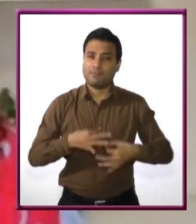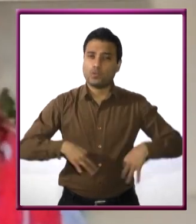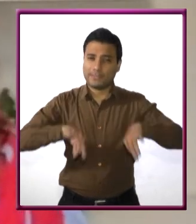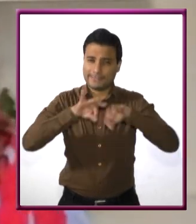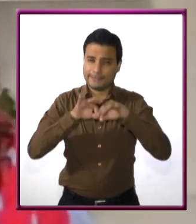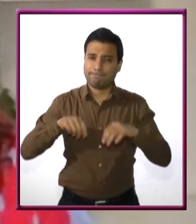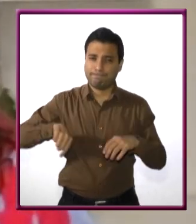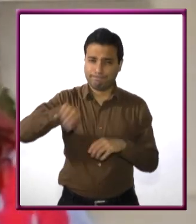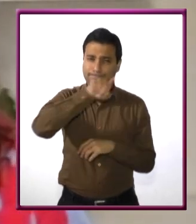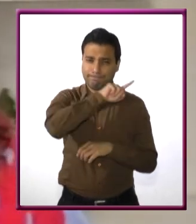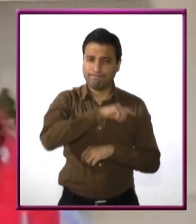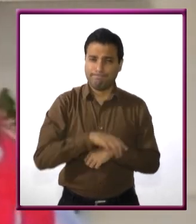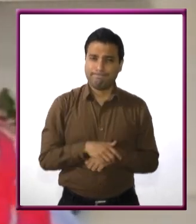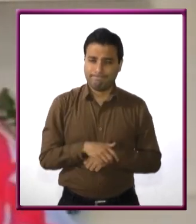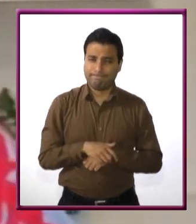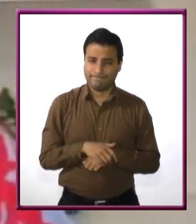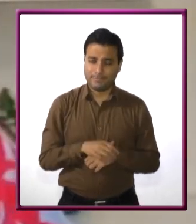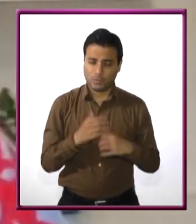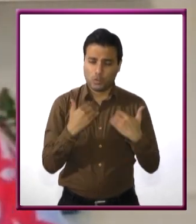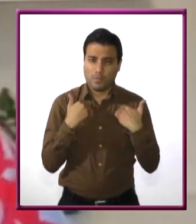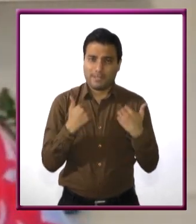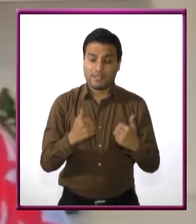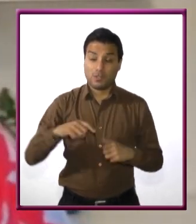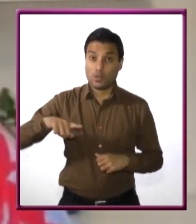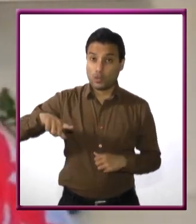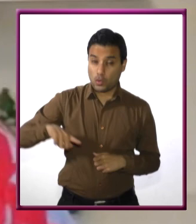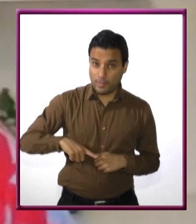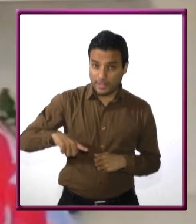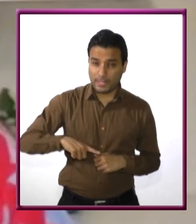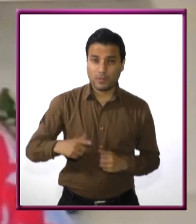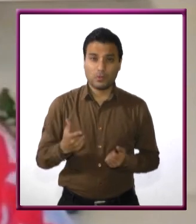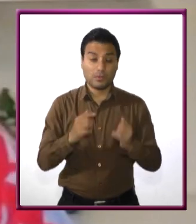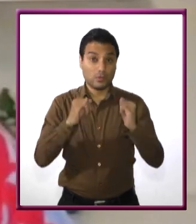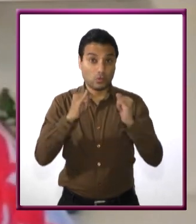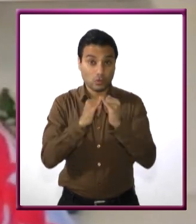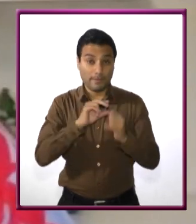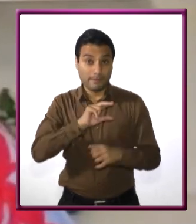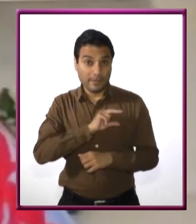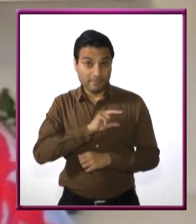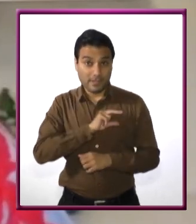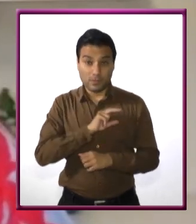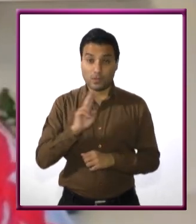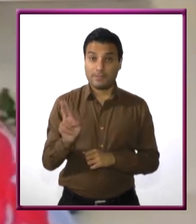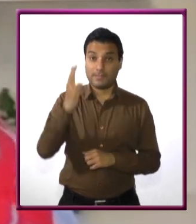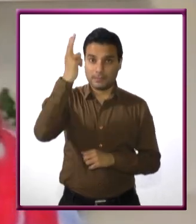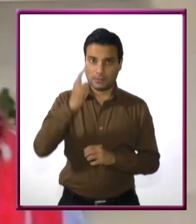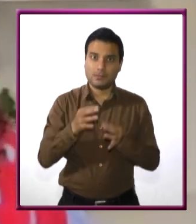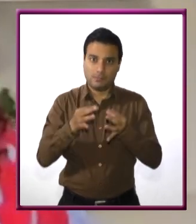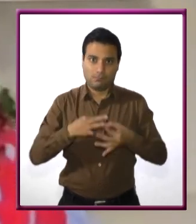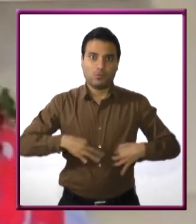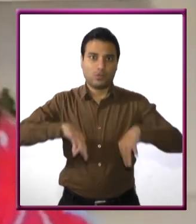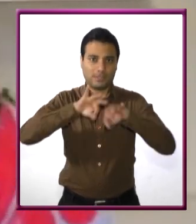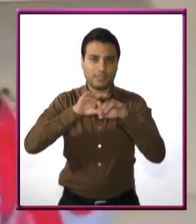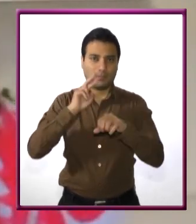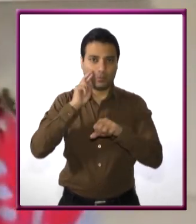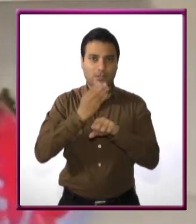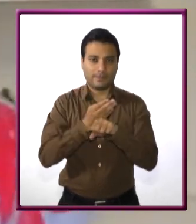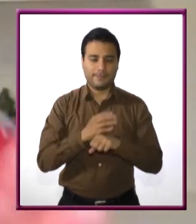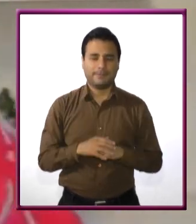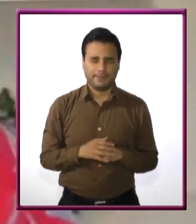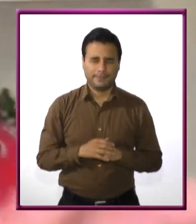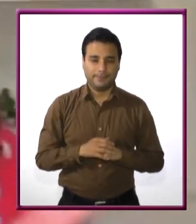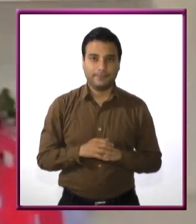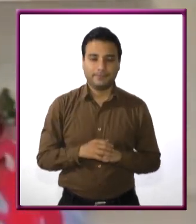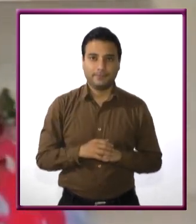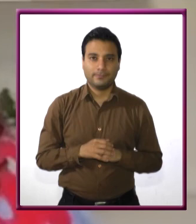es importante también distinguir el papel que el gobierno y las instituciones privadas o las universidades juegan cuando